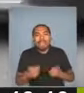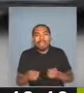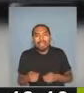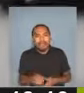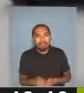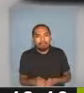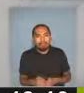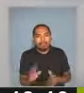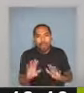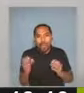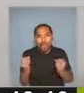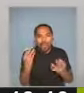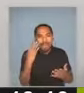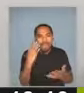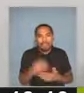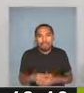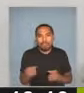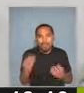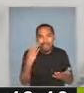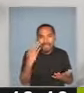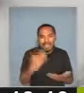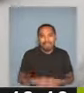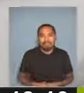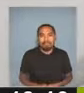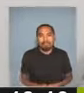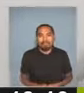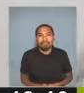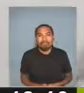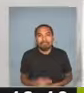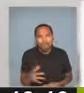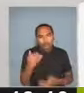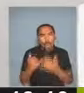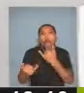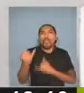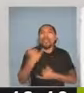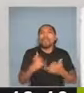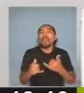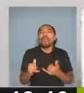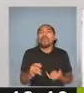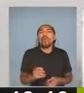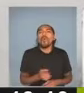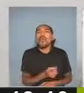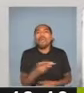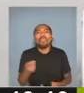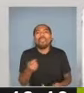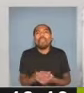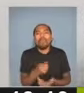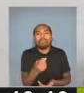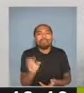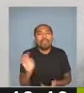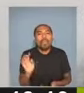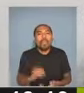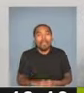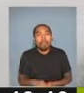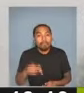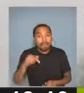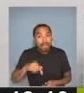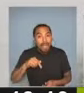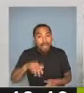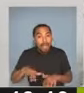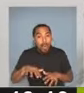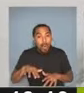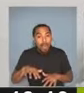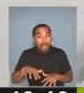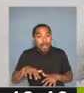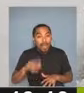Hola, ¿cómo te va? Buenas tardes. ¿Cómo le va? Buenas tardes. Contanos, ¿a cuánto cotiza la moneda extranjera? En este momento nosotros estamos trabajando el dólar